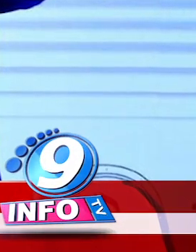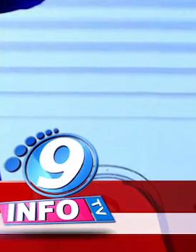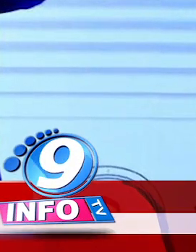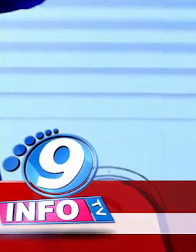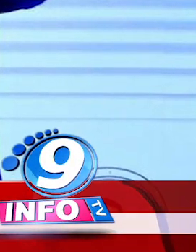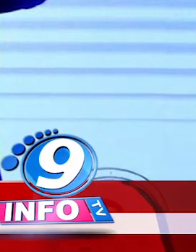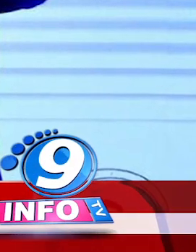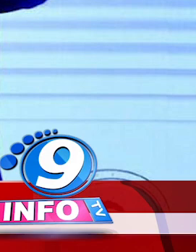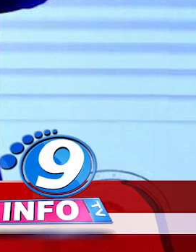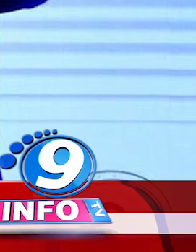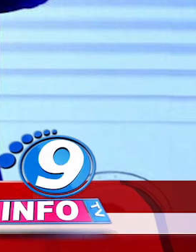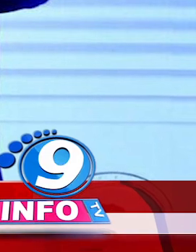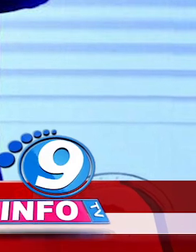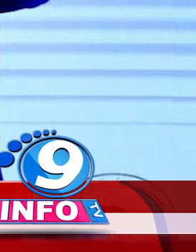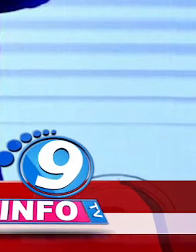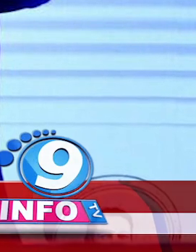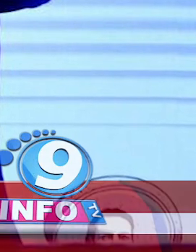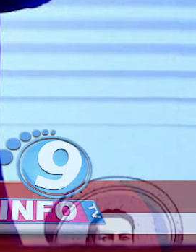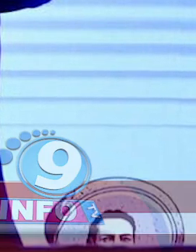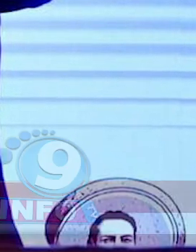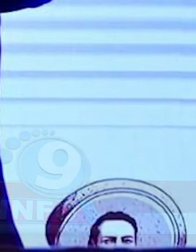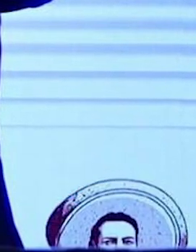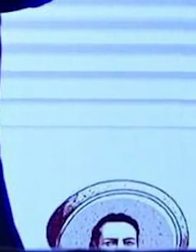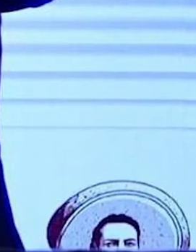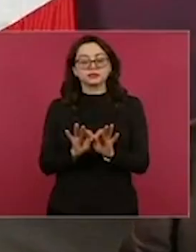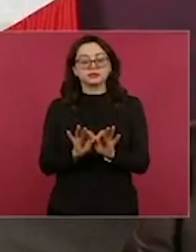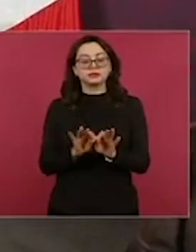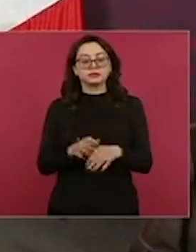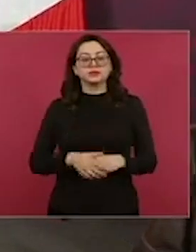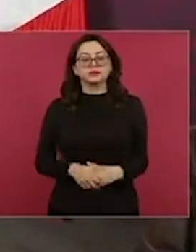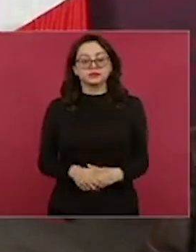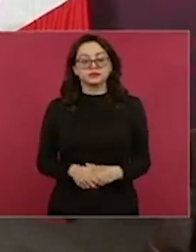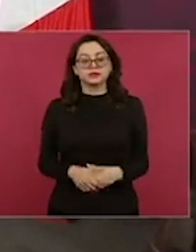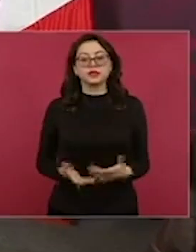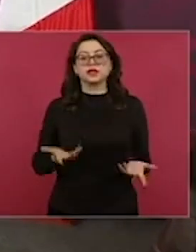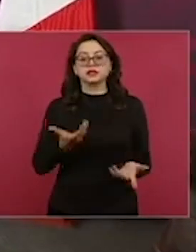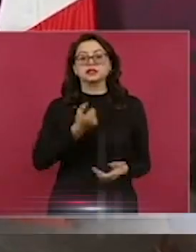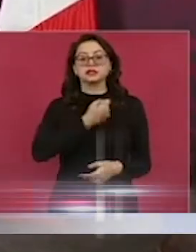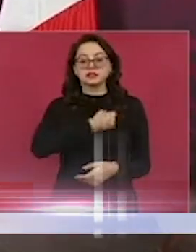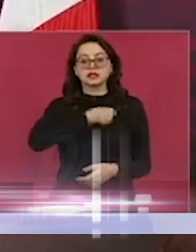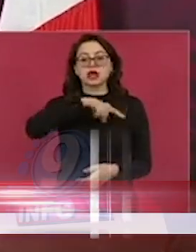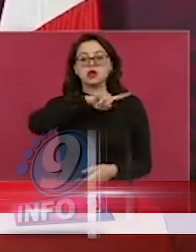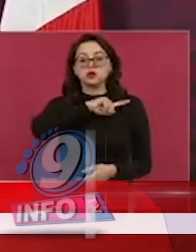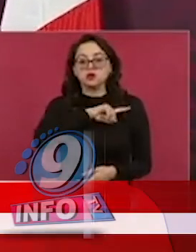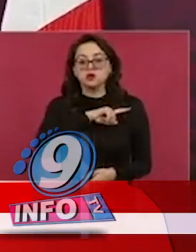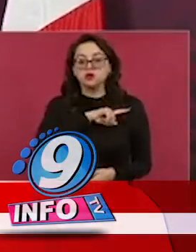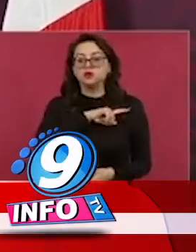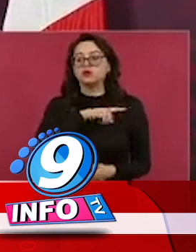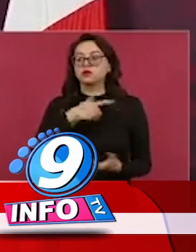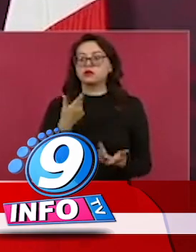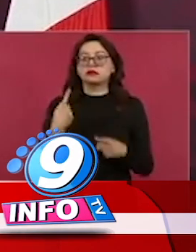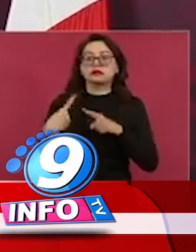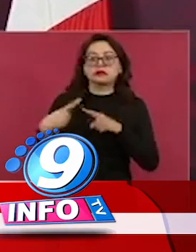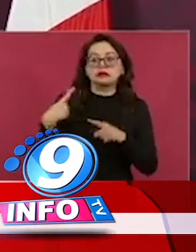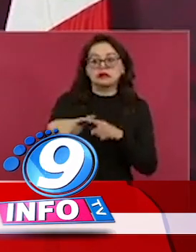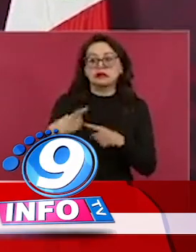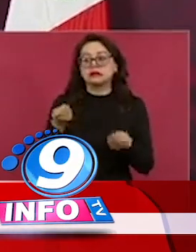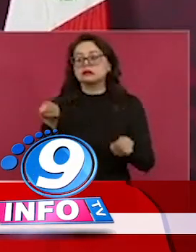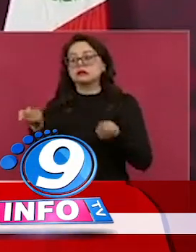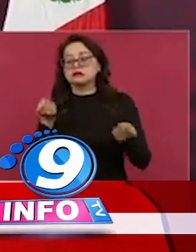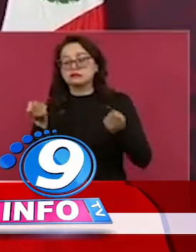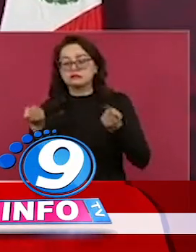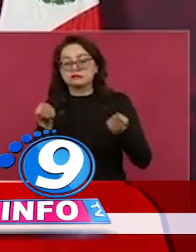apoyo ya que es erá uno de sus propósitos desde el inicio de su gobierno digamos a un acuerdo entre